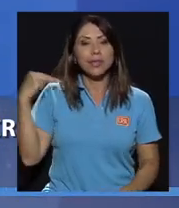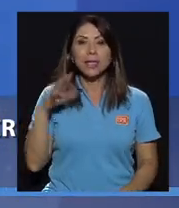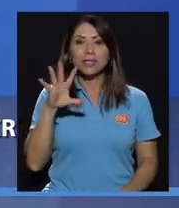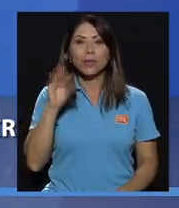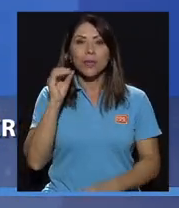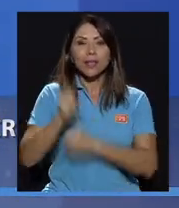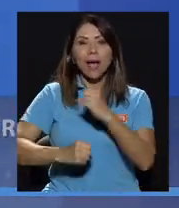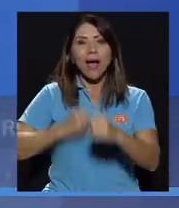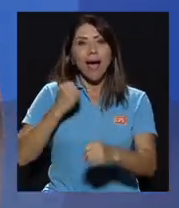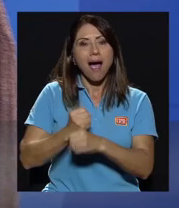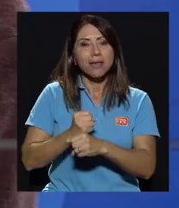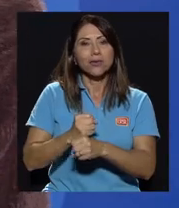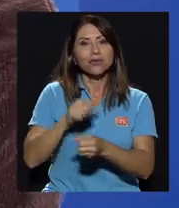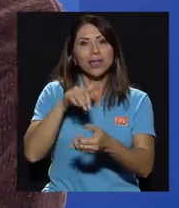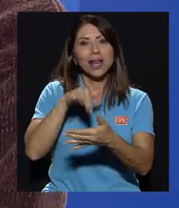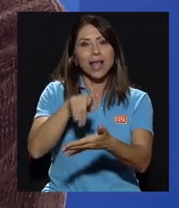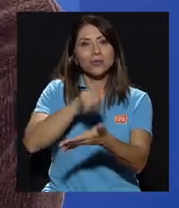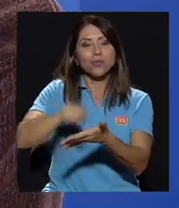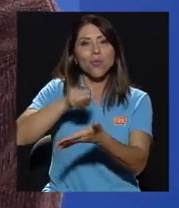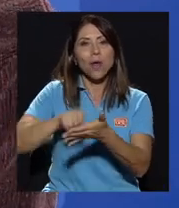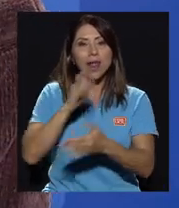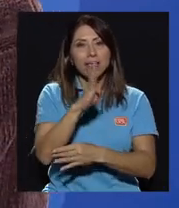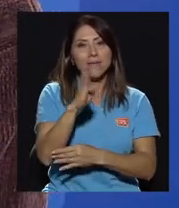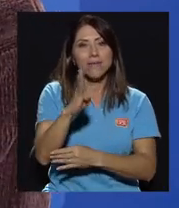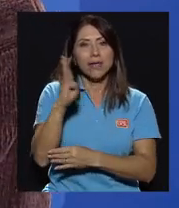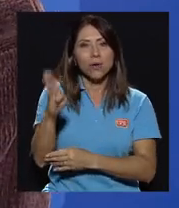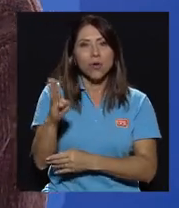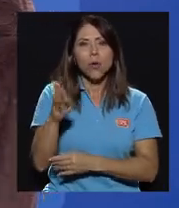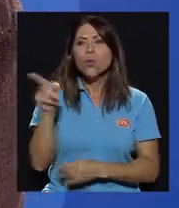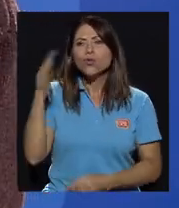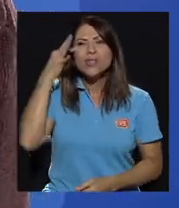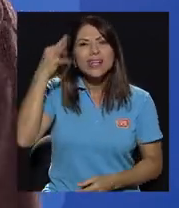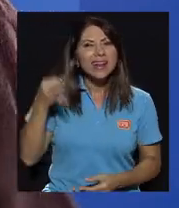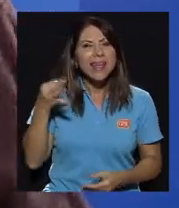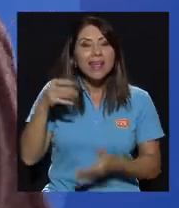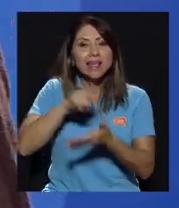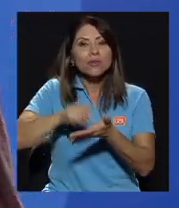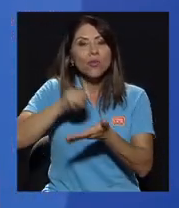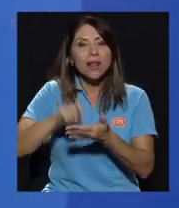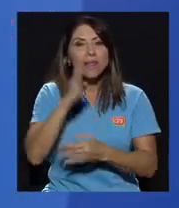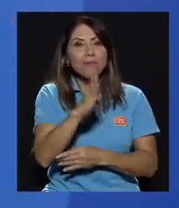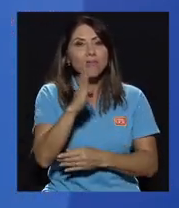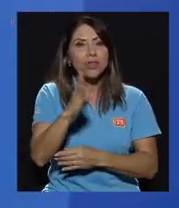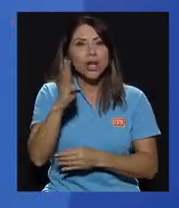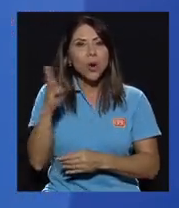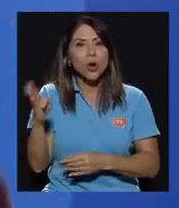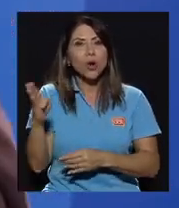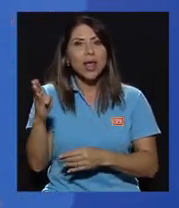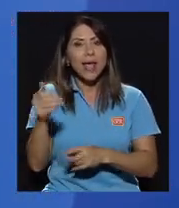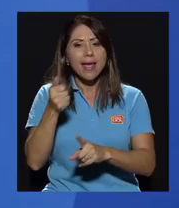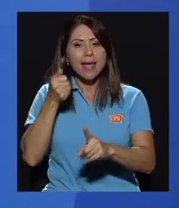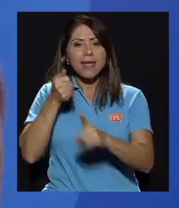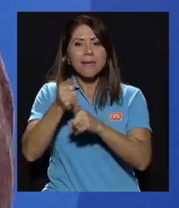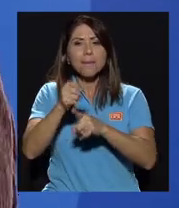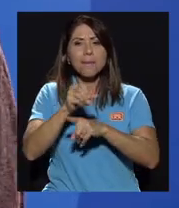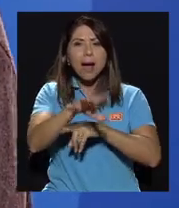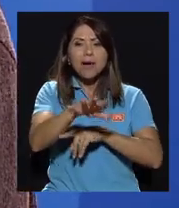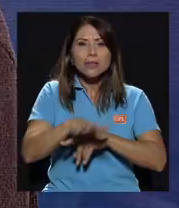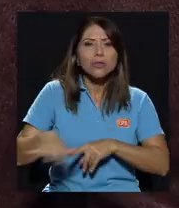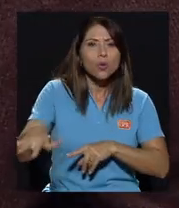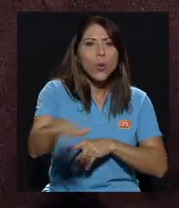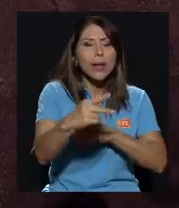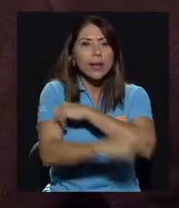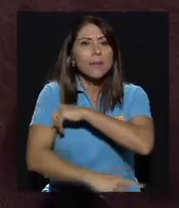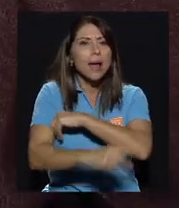50 años de la escuela cree esbozo cuál ha sido ese impacto de la escuela de bibliotecología en la disciplina en el